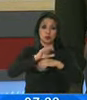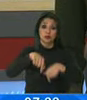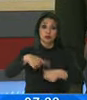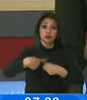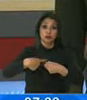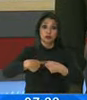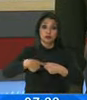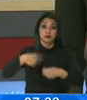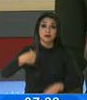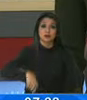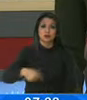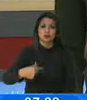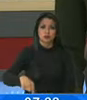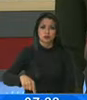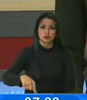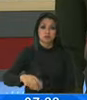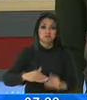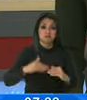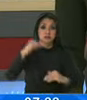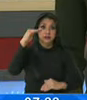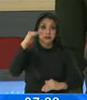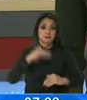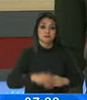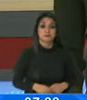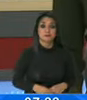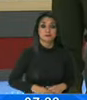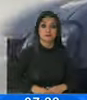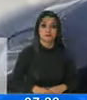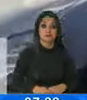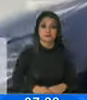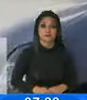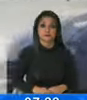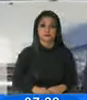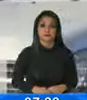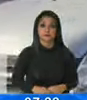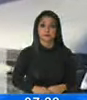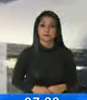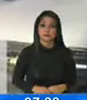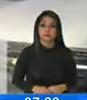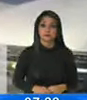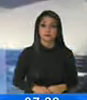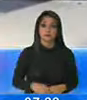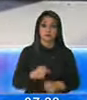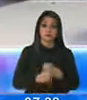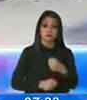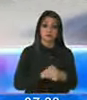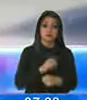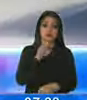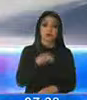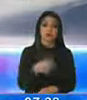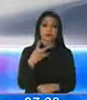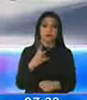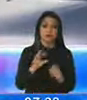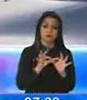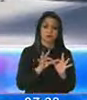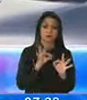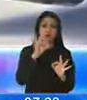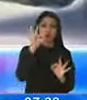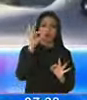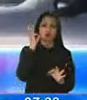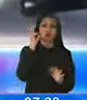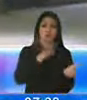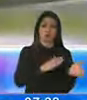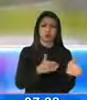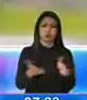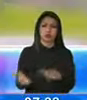distrito de Quitumbe se presentan una mayor incidencia. El 2017 cerró con un aumento de los casos de femicidio